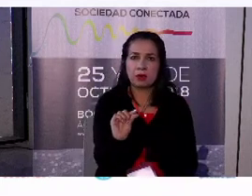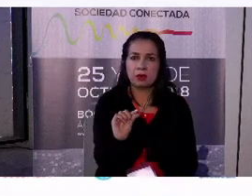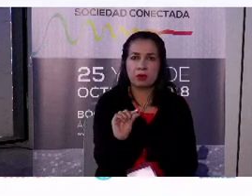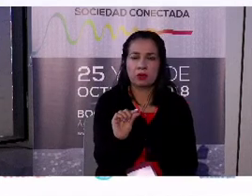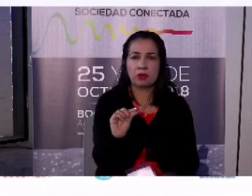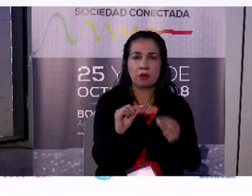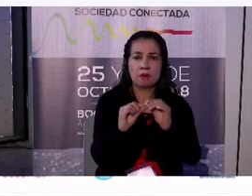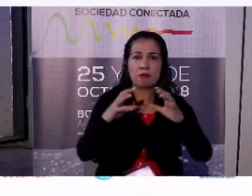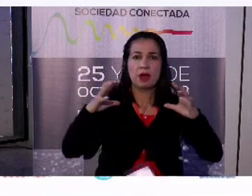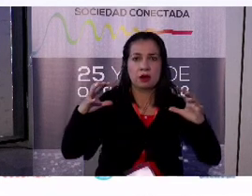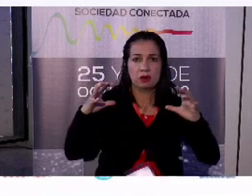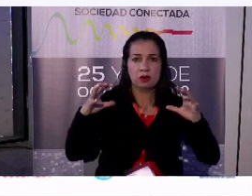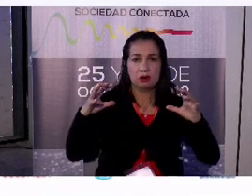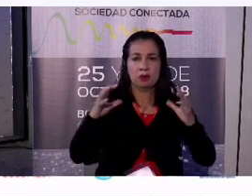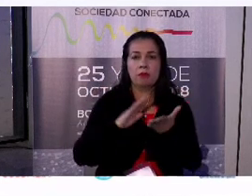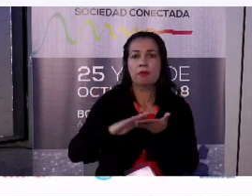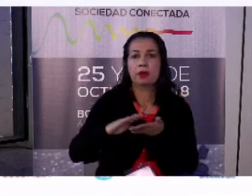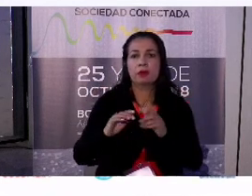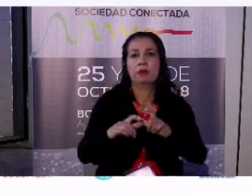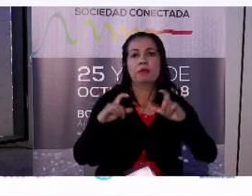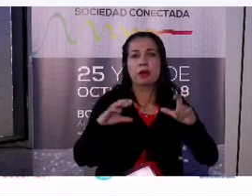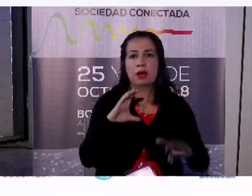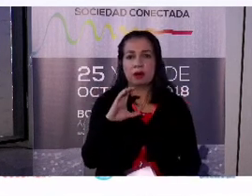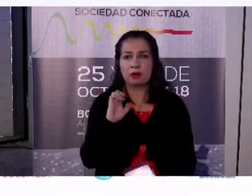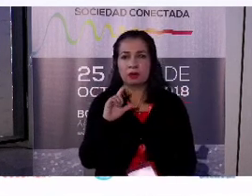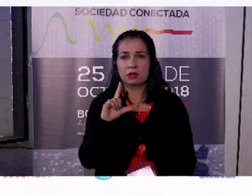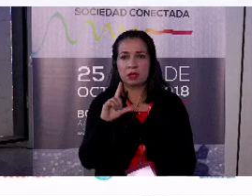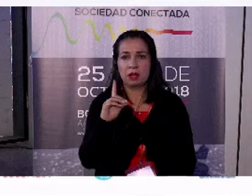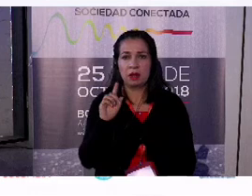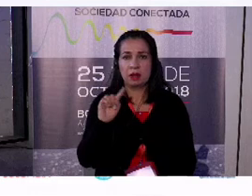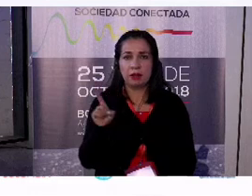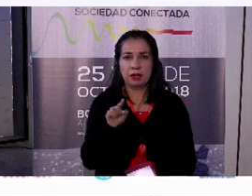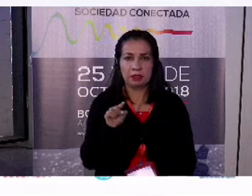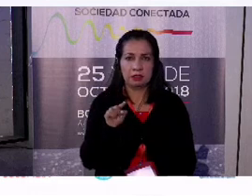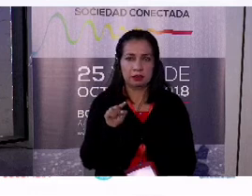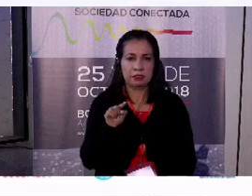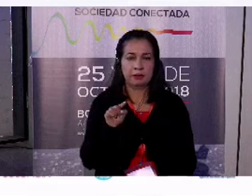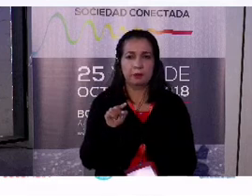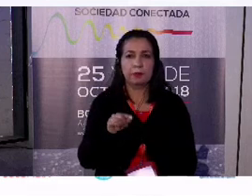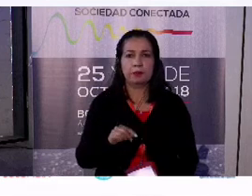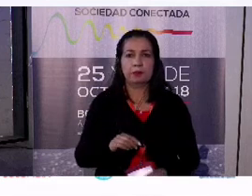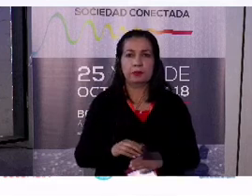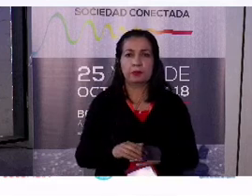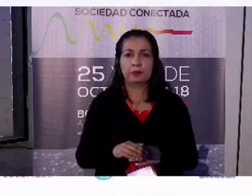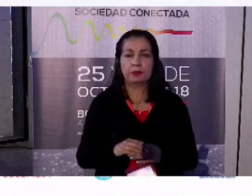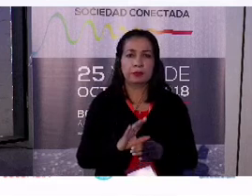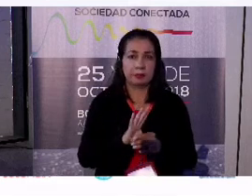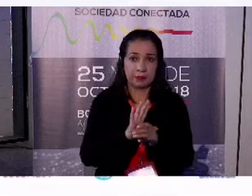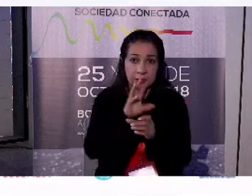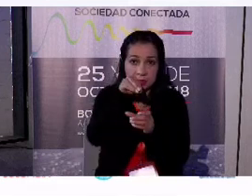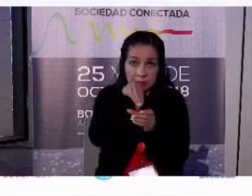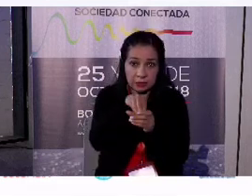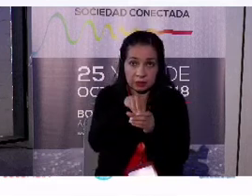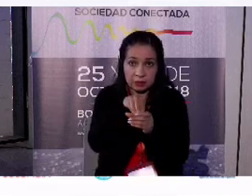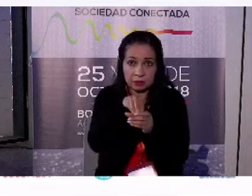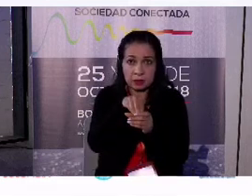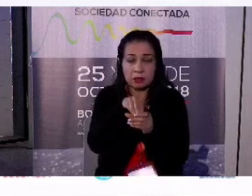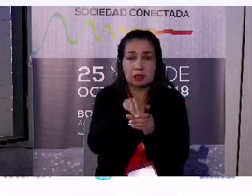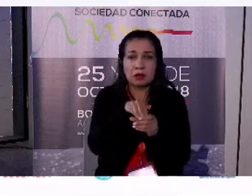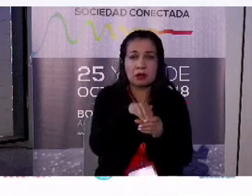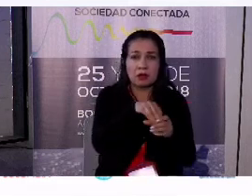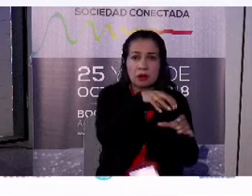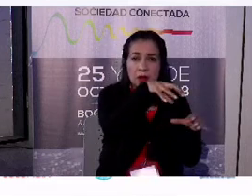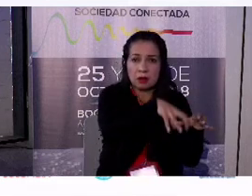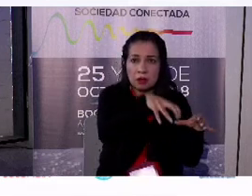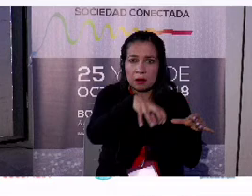Macro celdas Perdón lo que dentro de cada